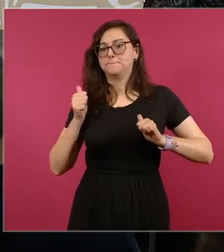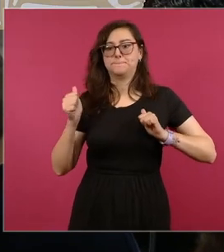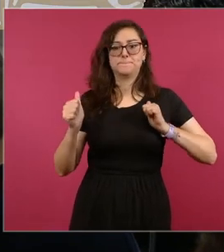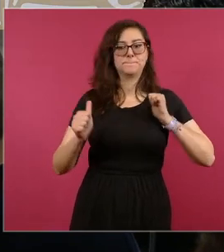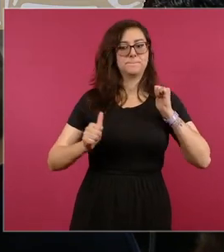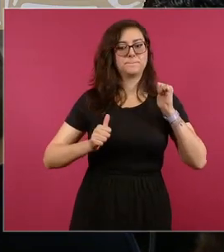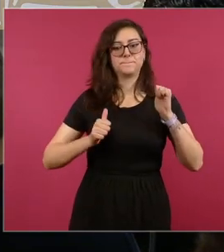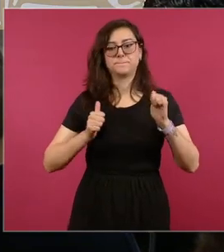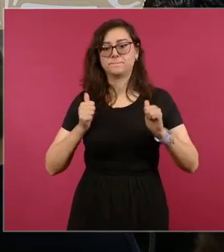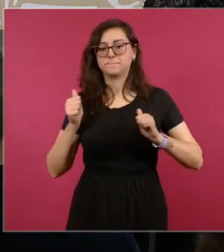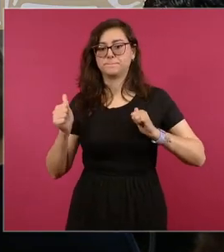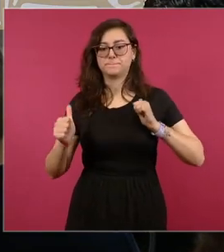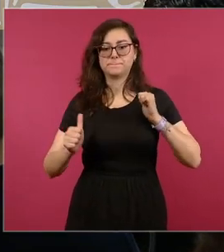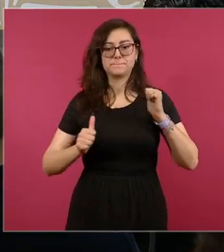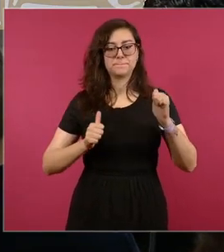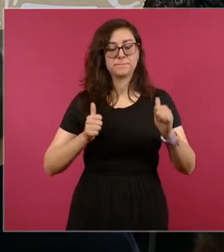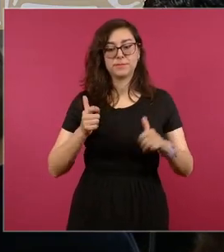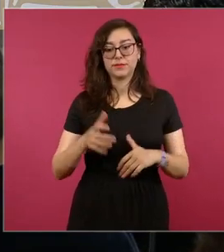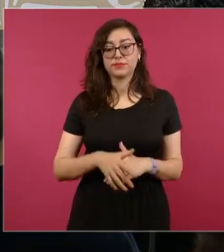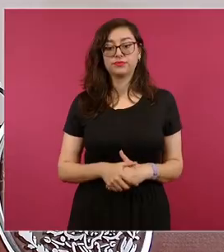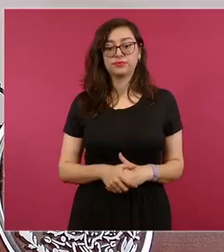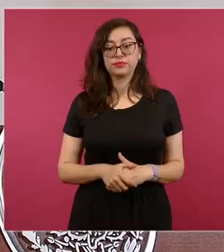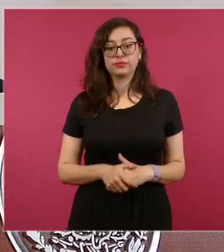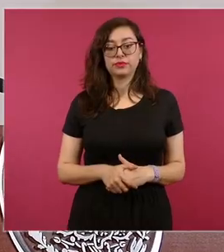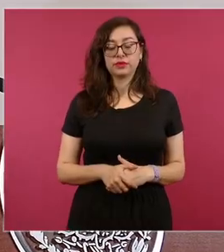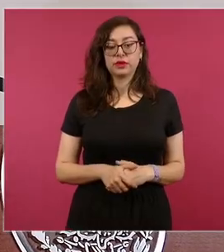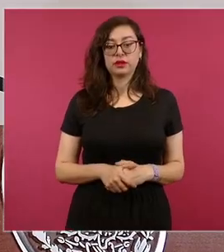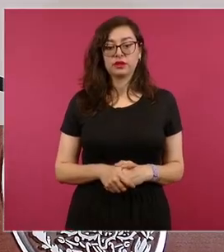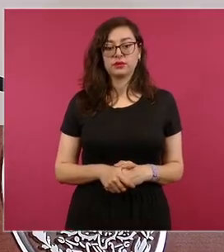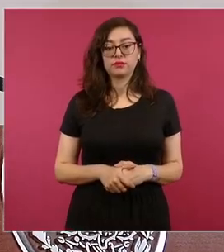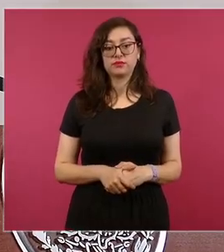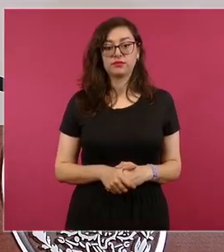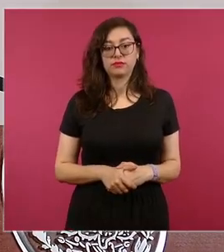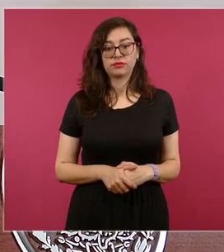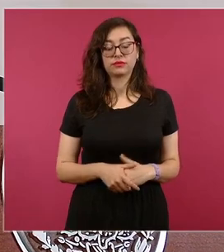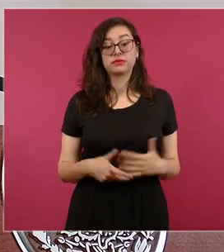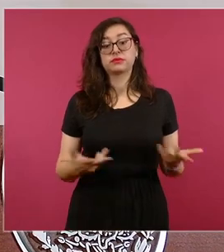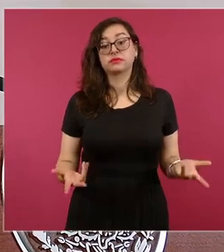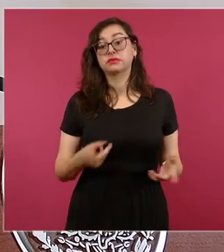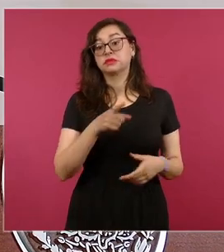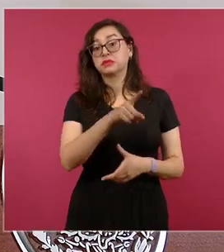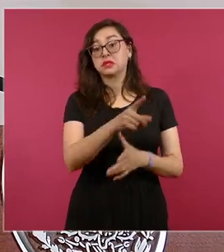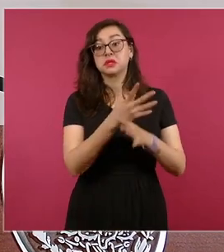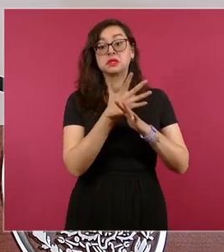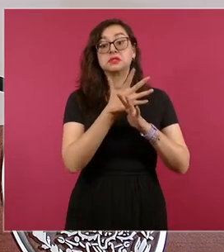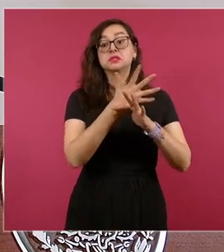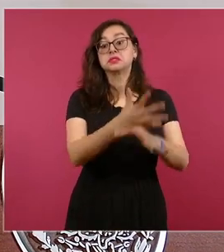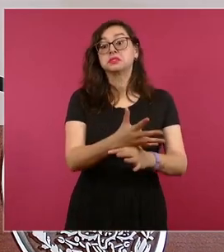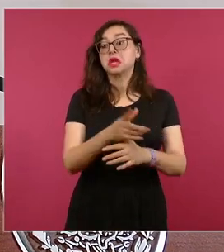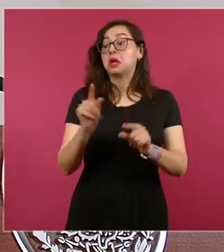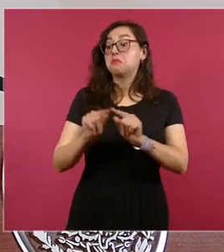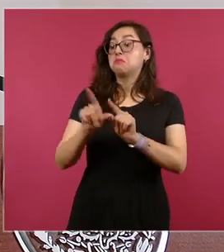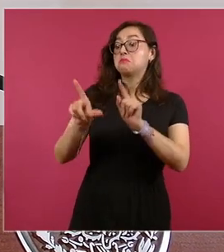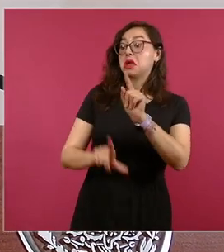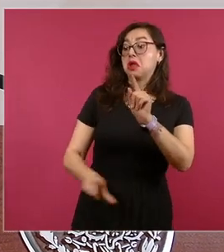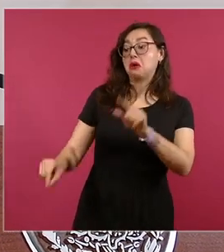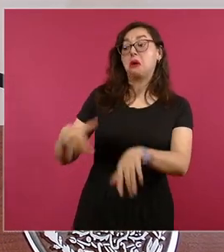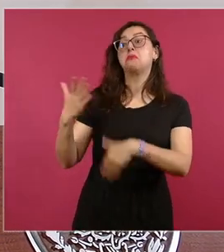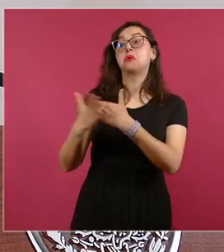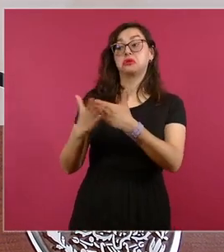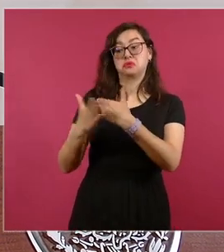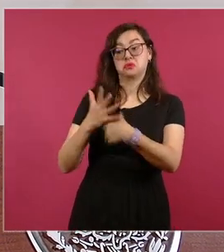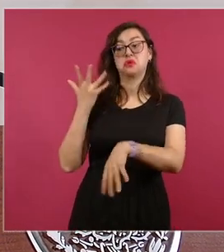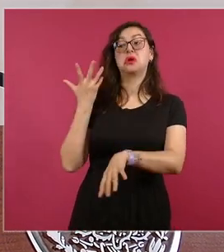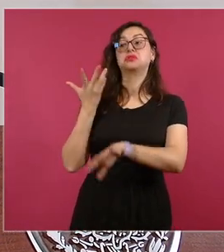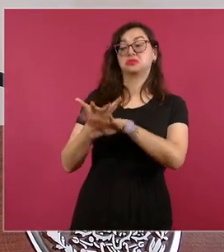Pero justo en el tema con este tema migratorio. A sancionar a México por violación de derechos humanos, o